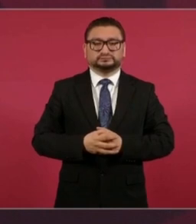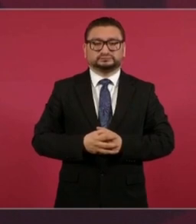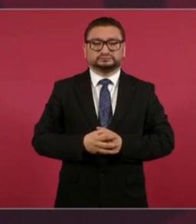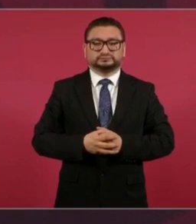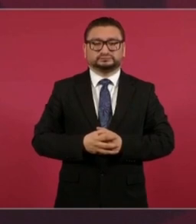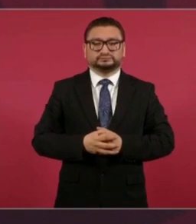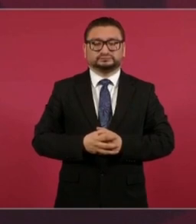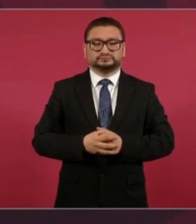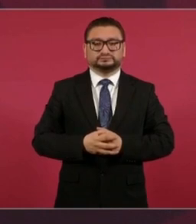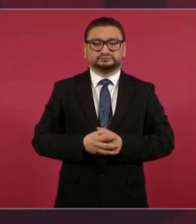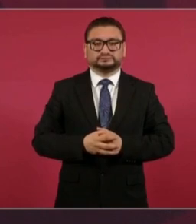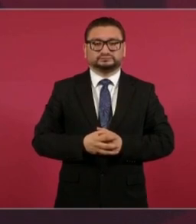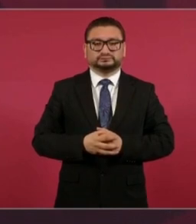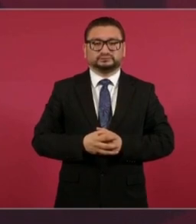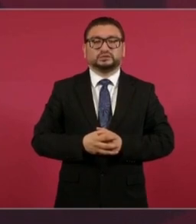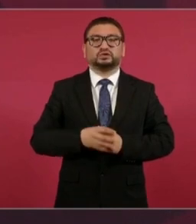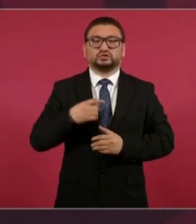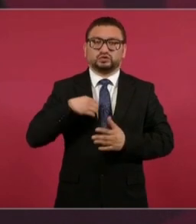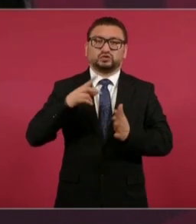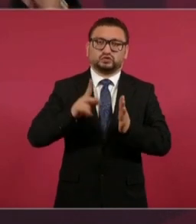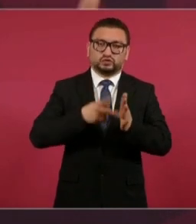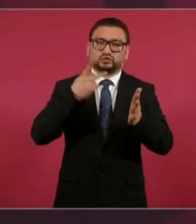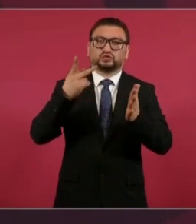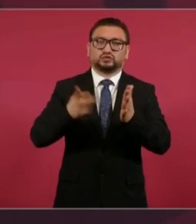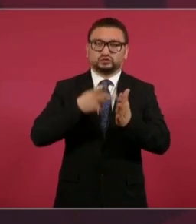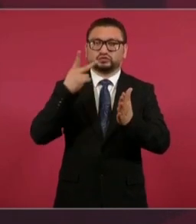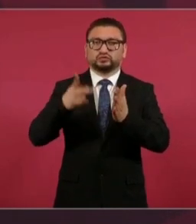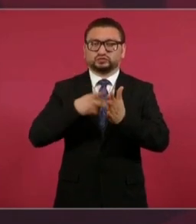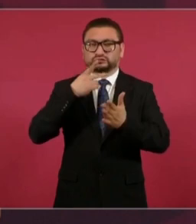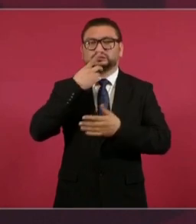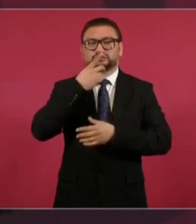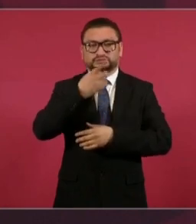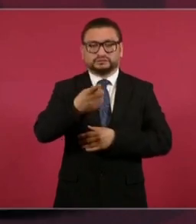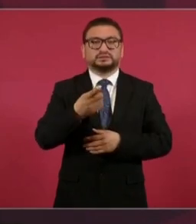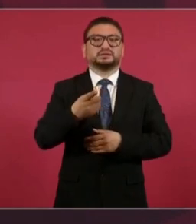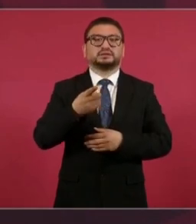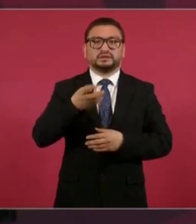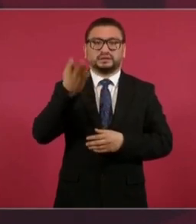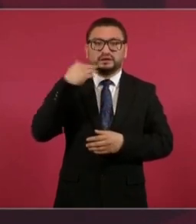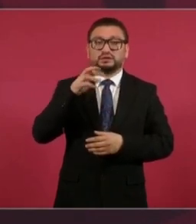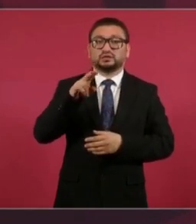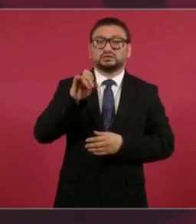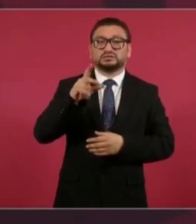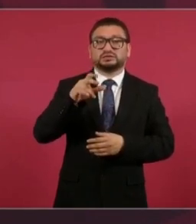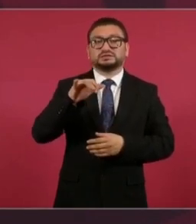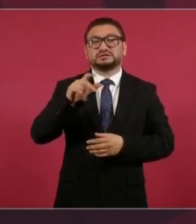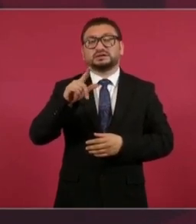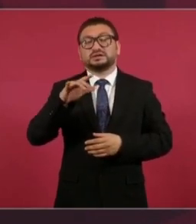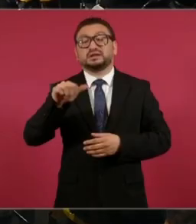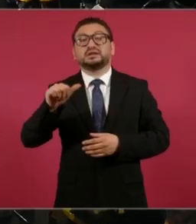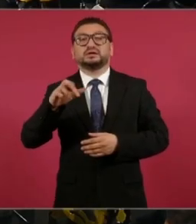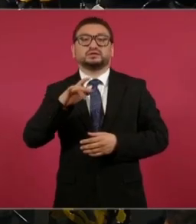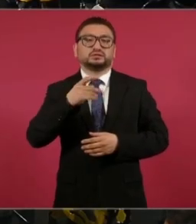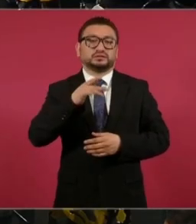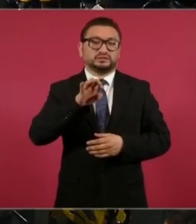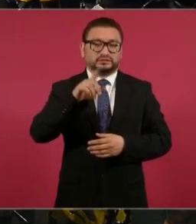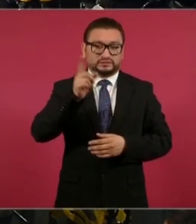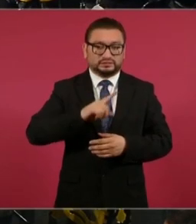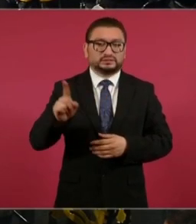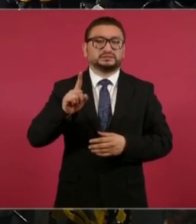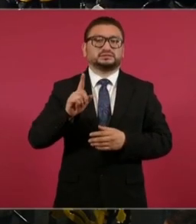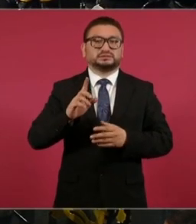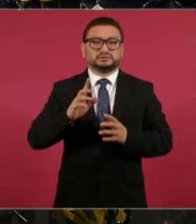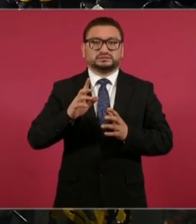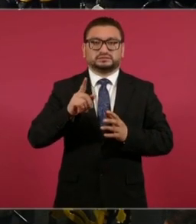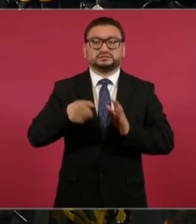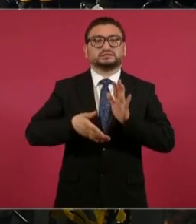olvida y tengo que estar repite y repite y repite que rosela Rodríguez anda por